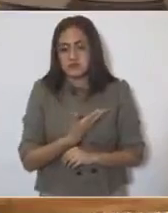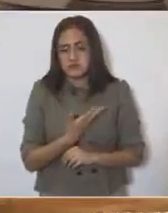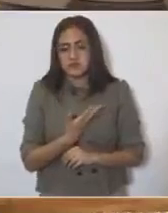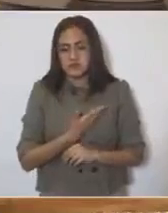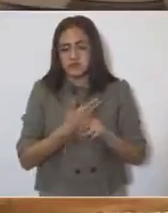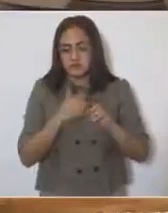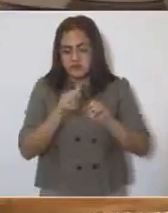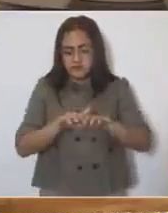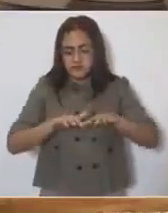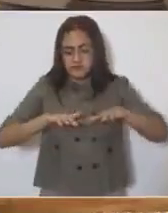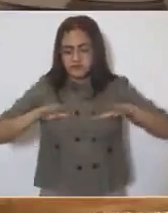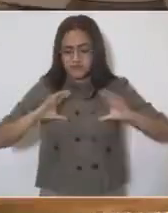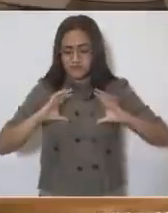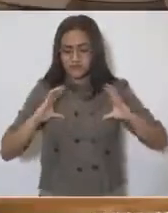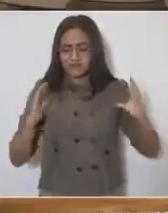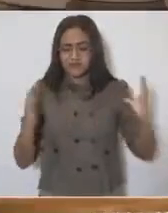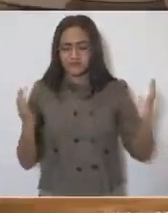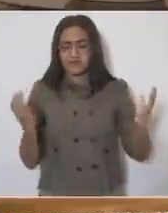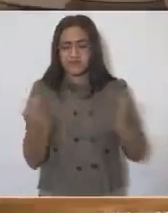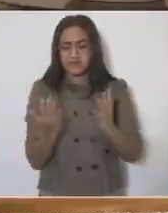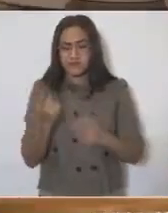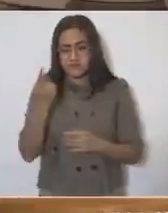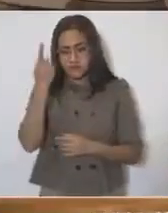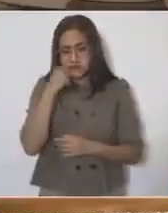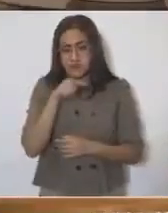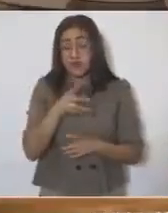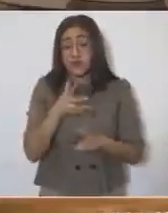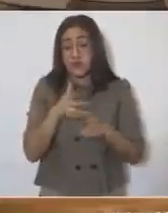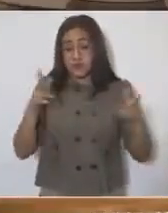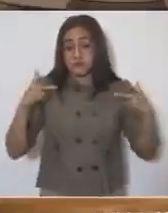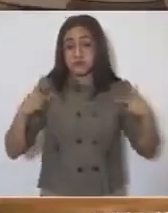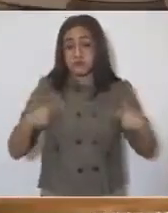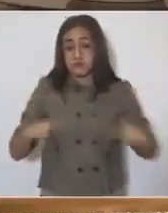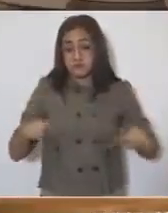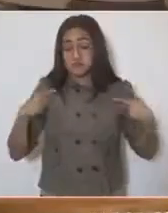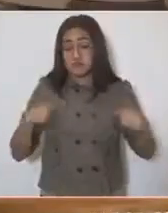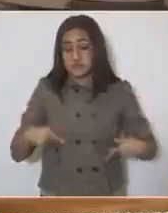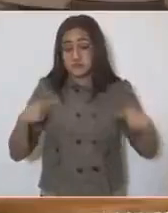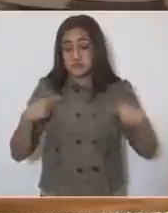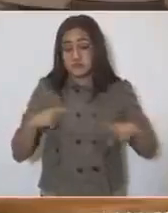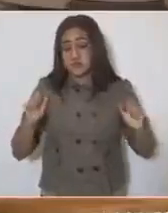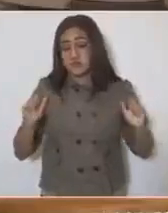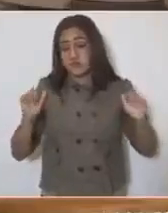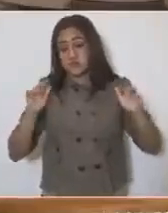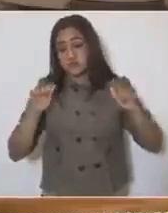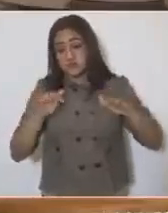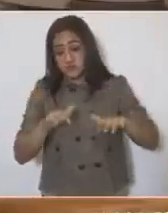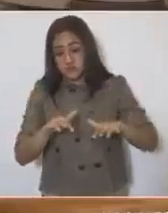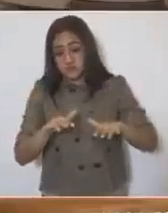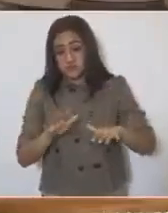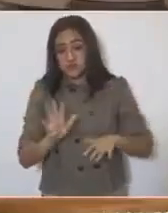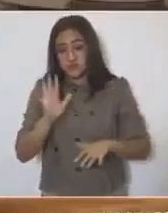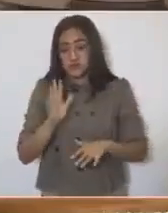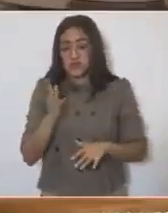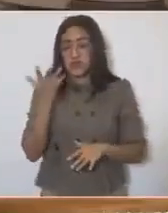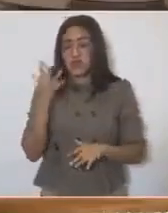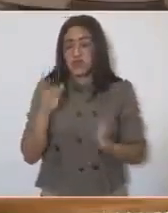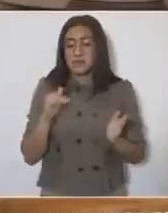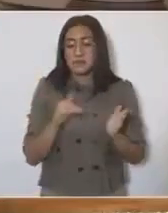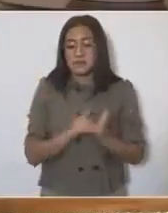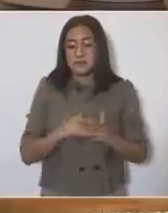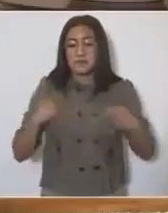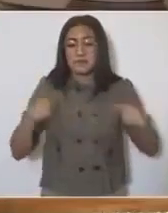un auditorio para de enormes proporciones o de grandes proporciones de al menos 10.000